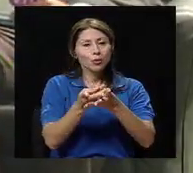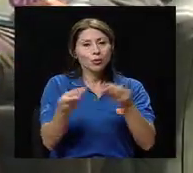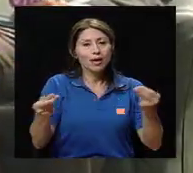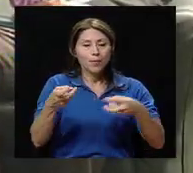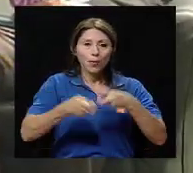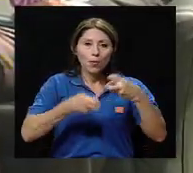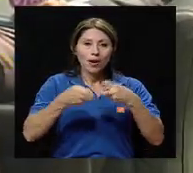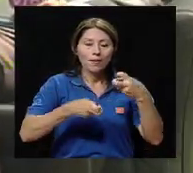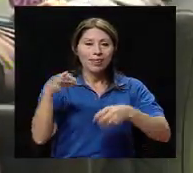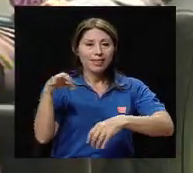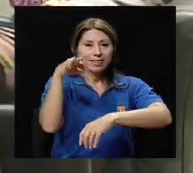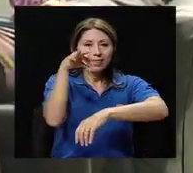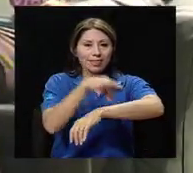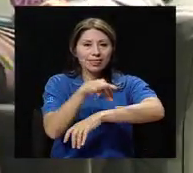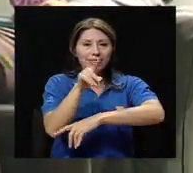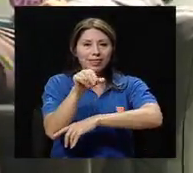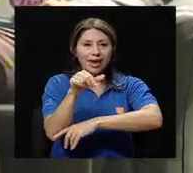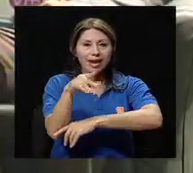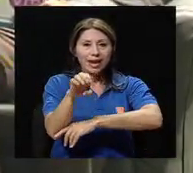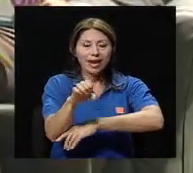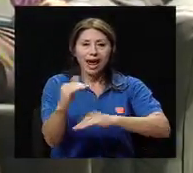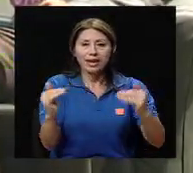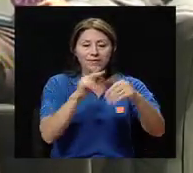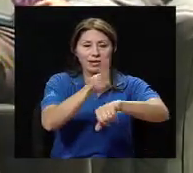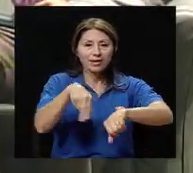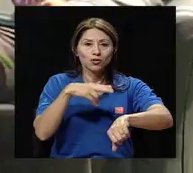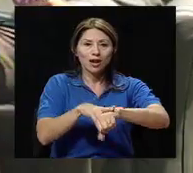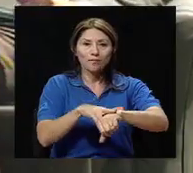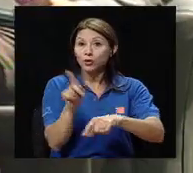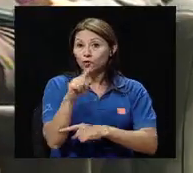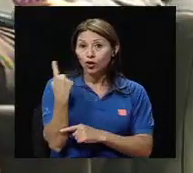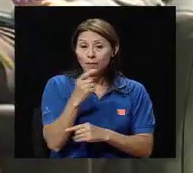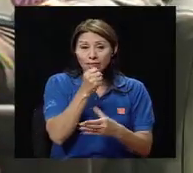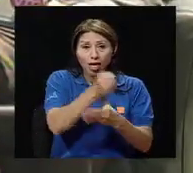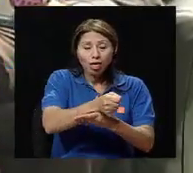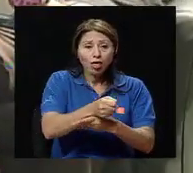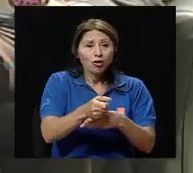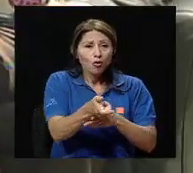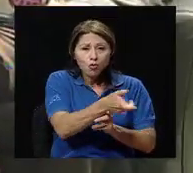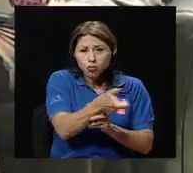del dengue aquí a nivel nacional, algo más allá de la fumigación.